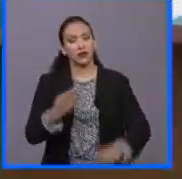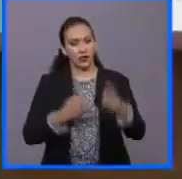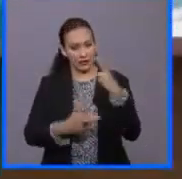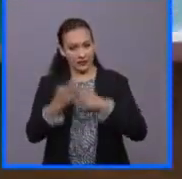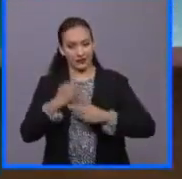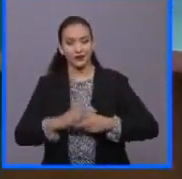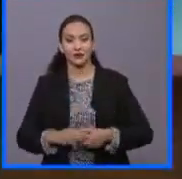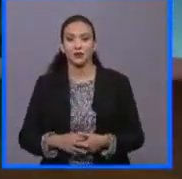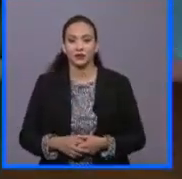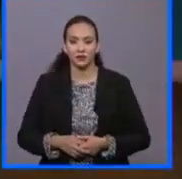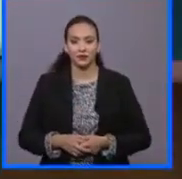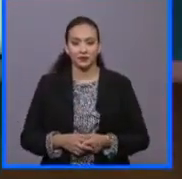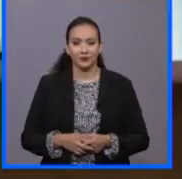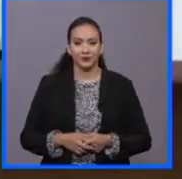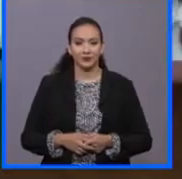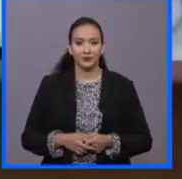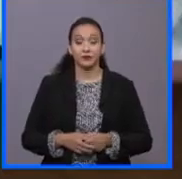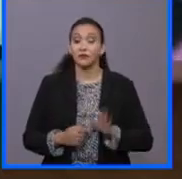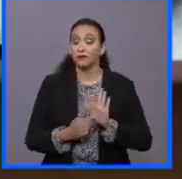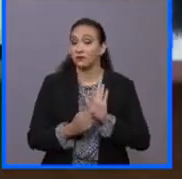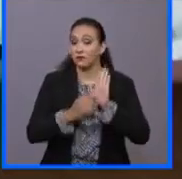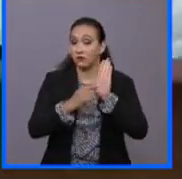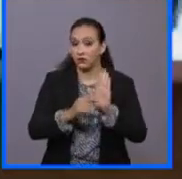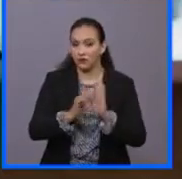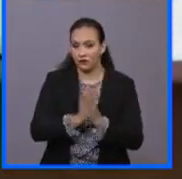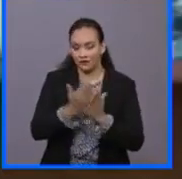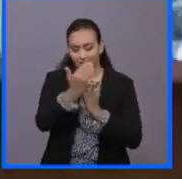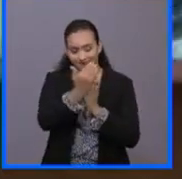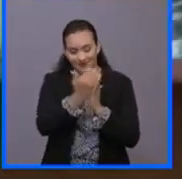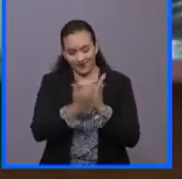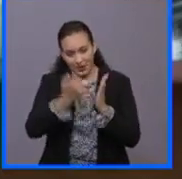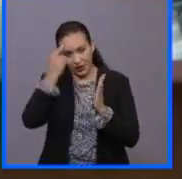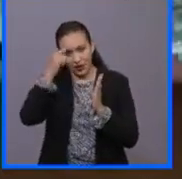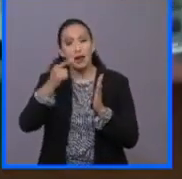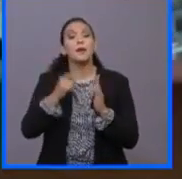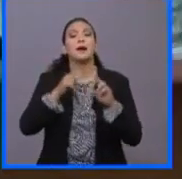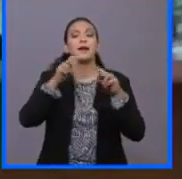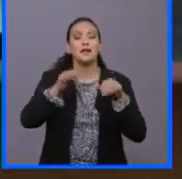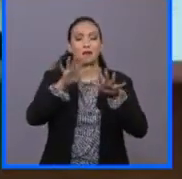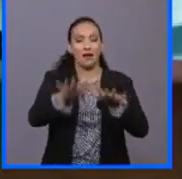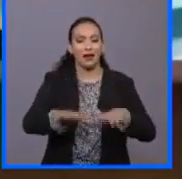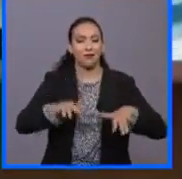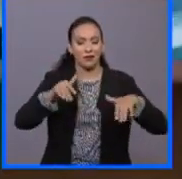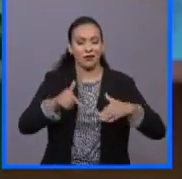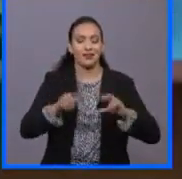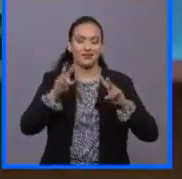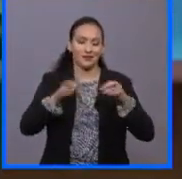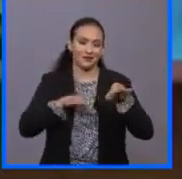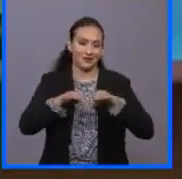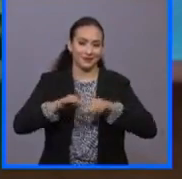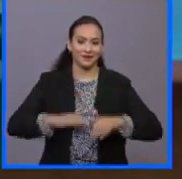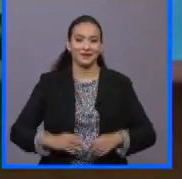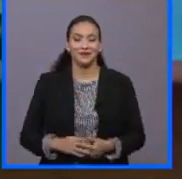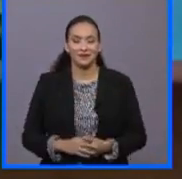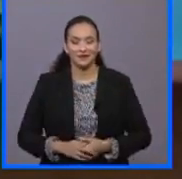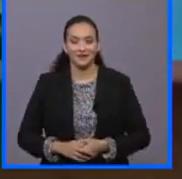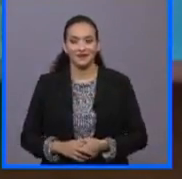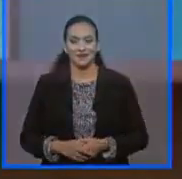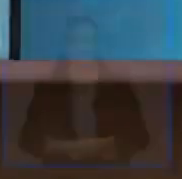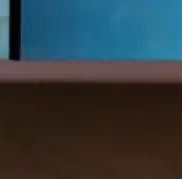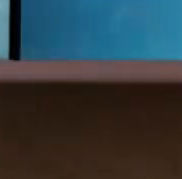Al regresar, presentan guías judiciales de conducción de audiencias en materia laboral.